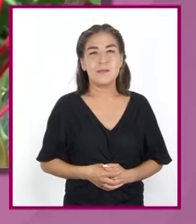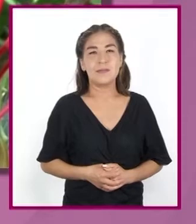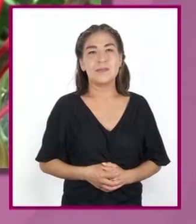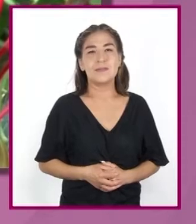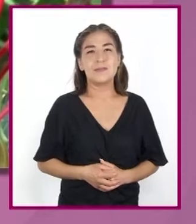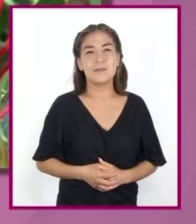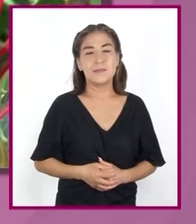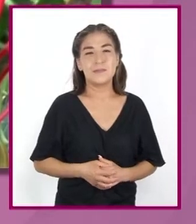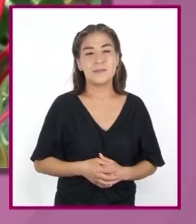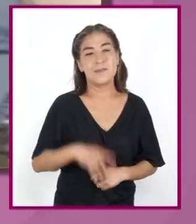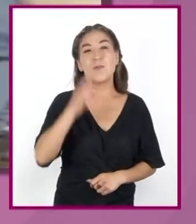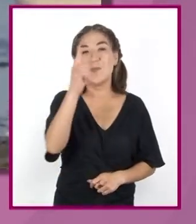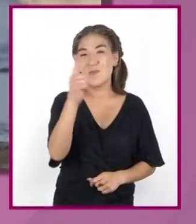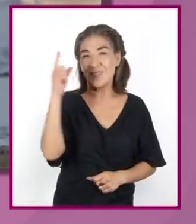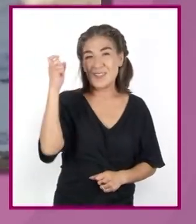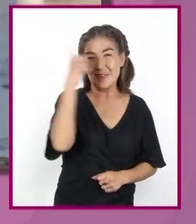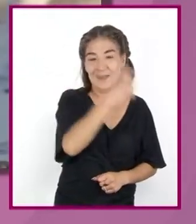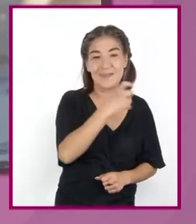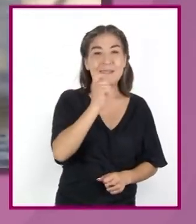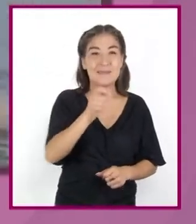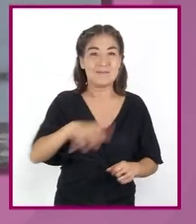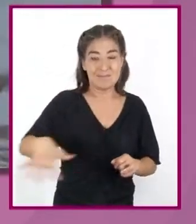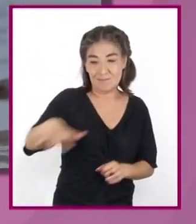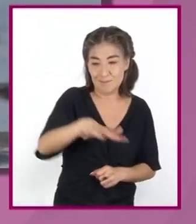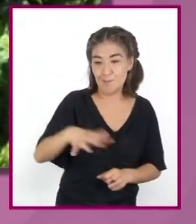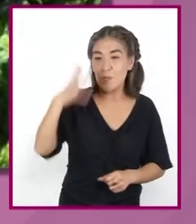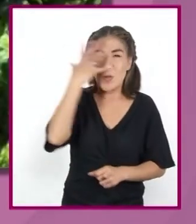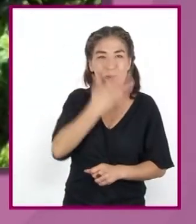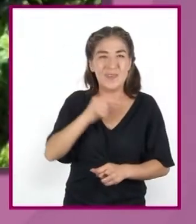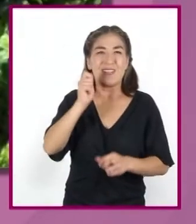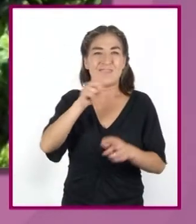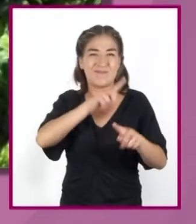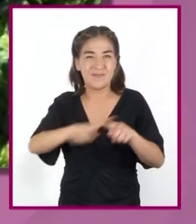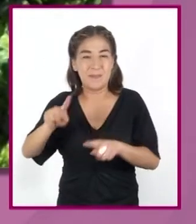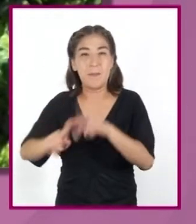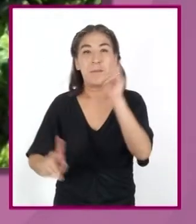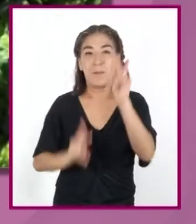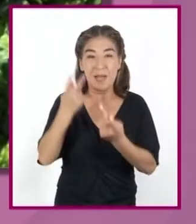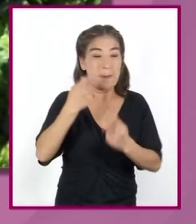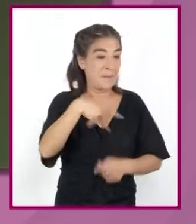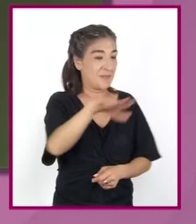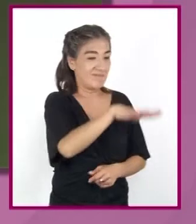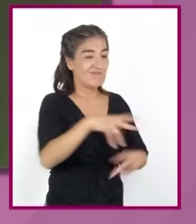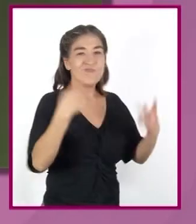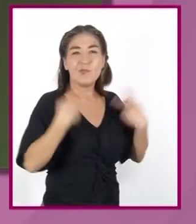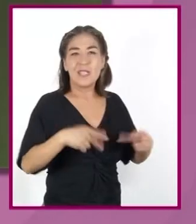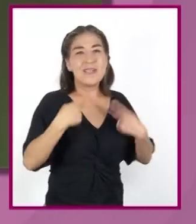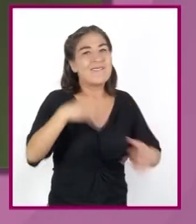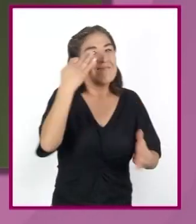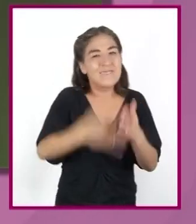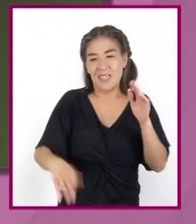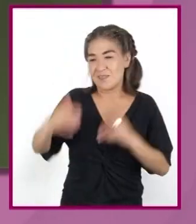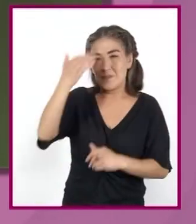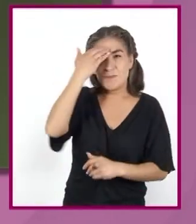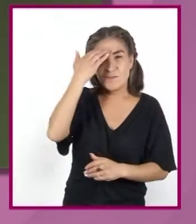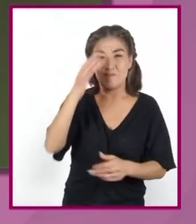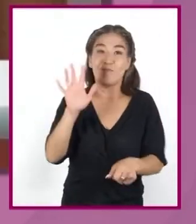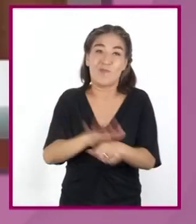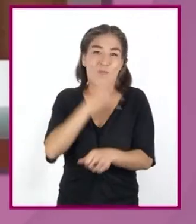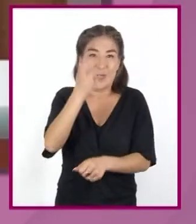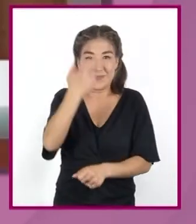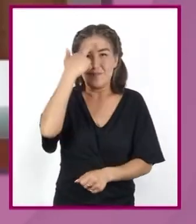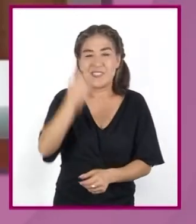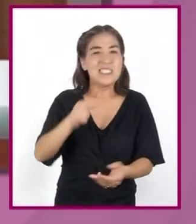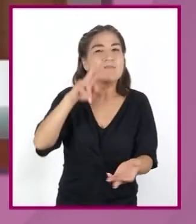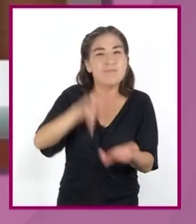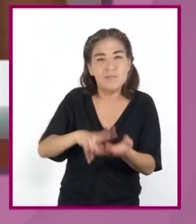A pesar de la gran riqueza natural de nuestro país, la ciudadanía no la conoce y por lo tanto no la valora.